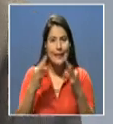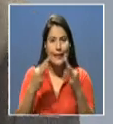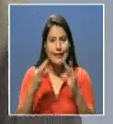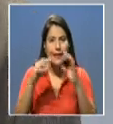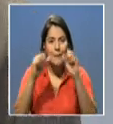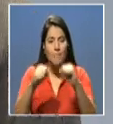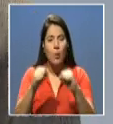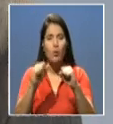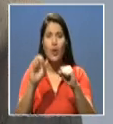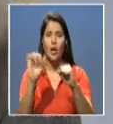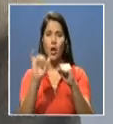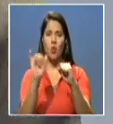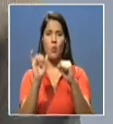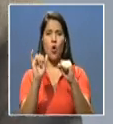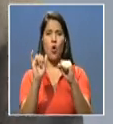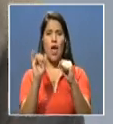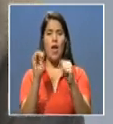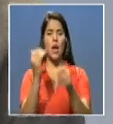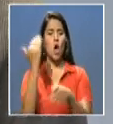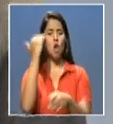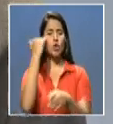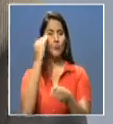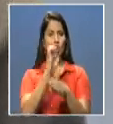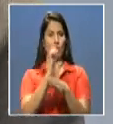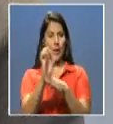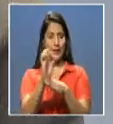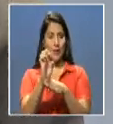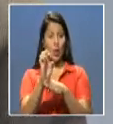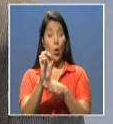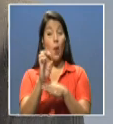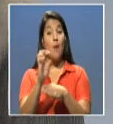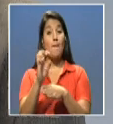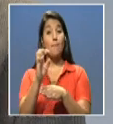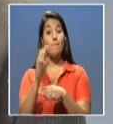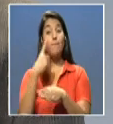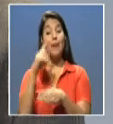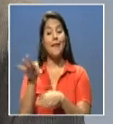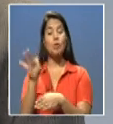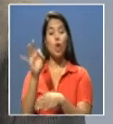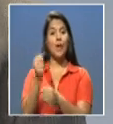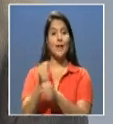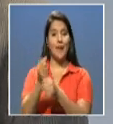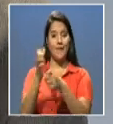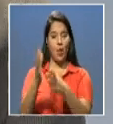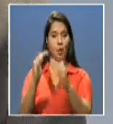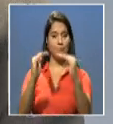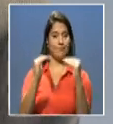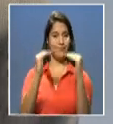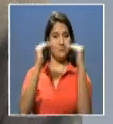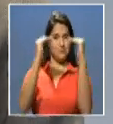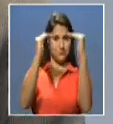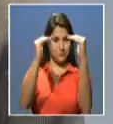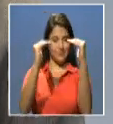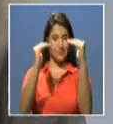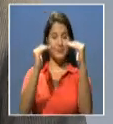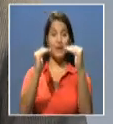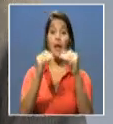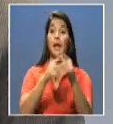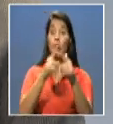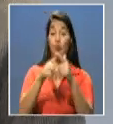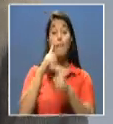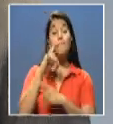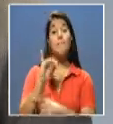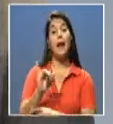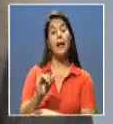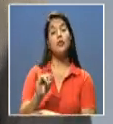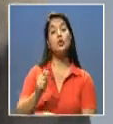el nivel de formación ética de los funcionarios, de los jueces, ese es un tema, para eso la Corte Suprema de